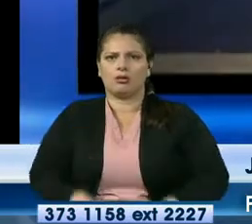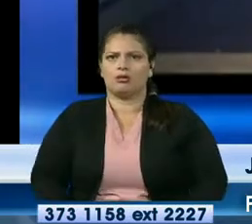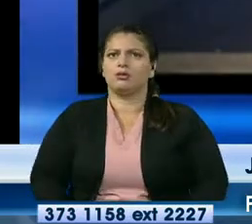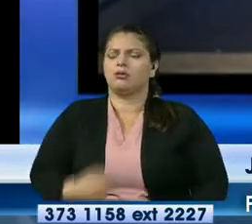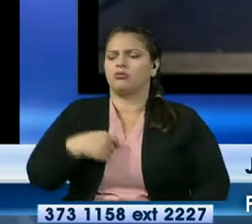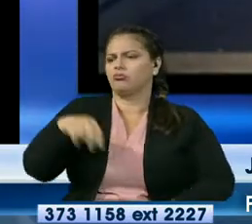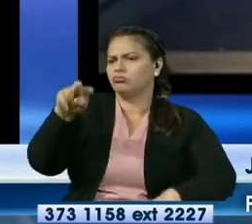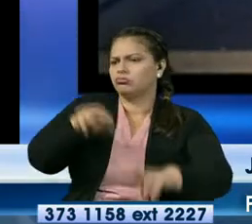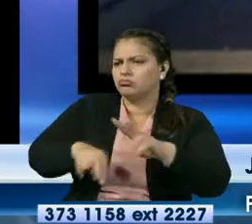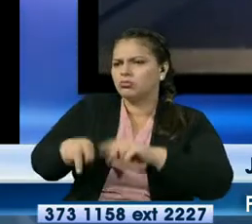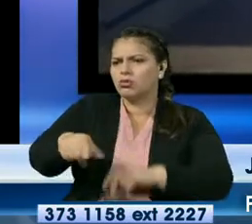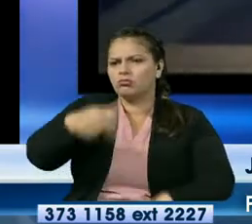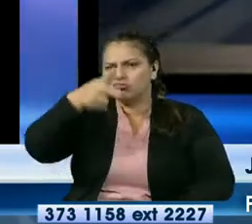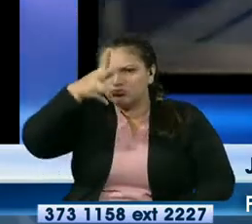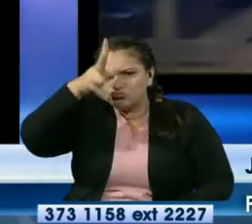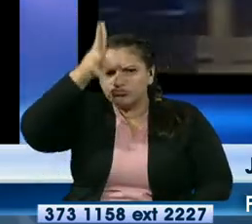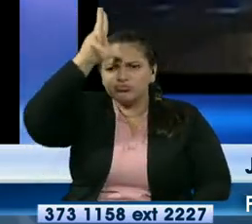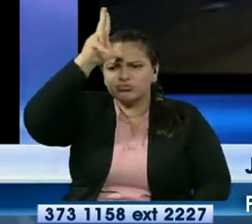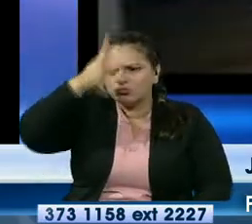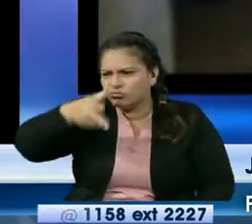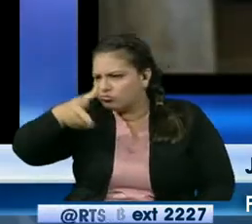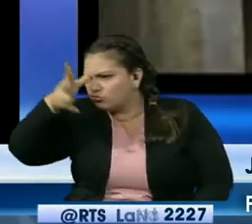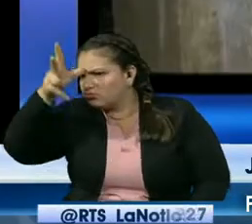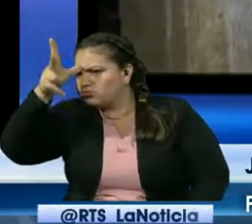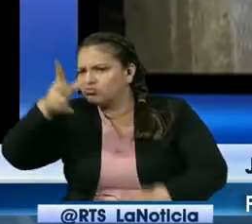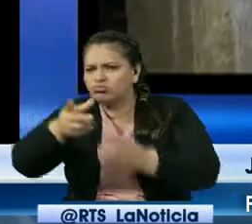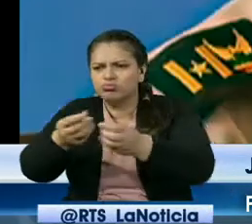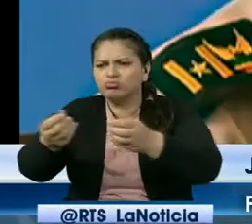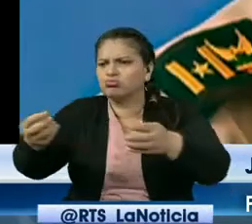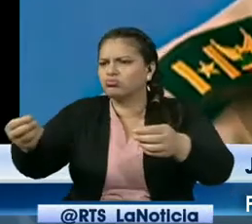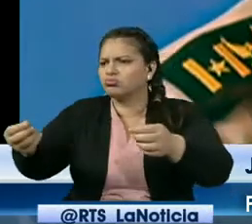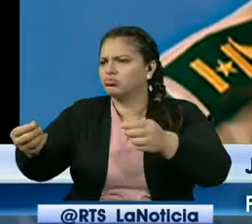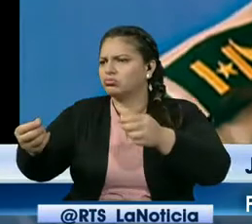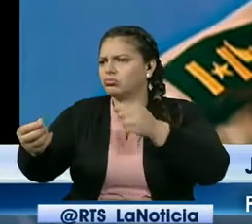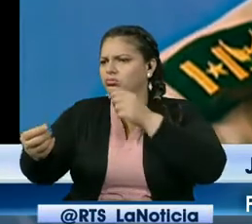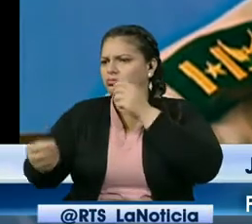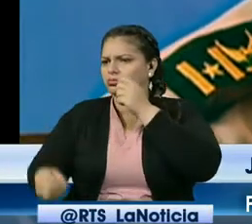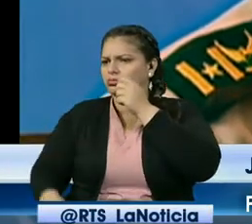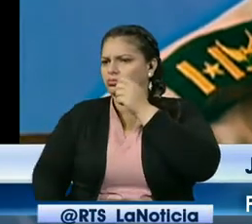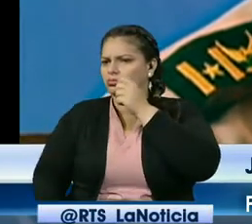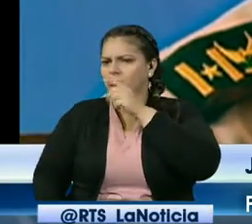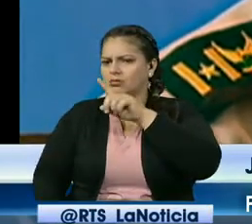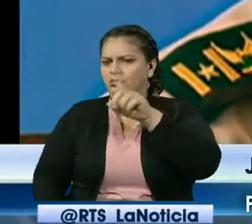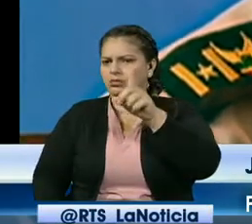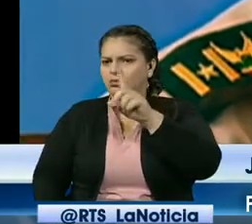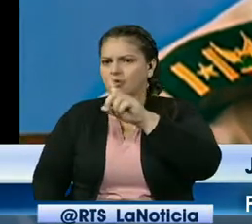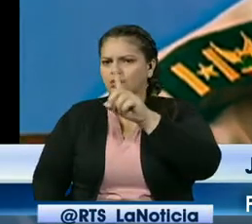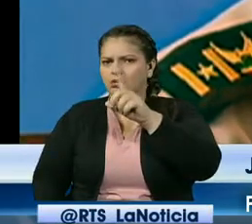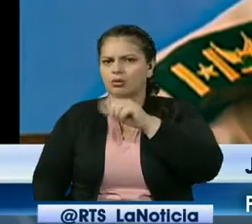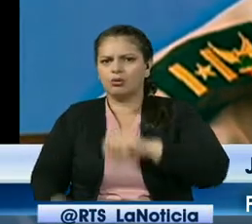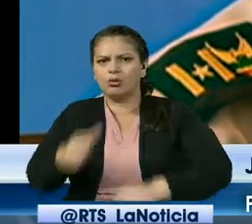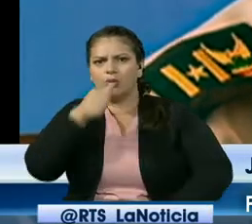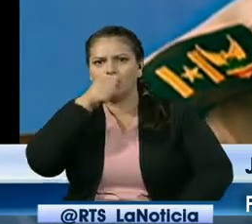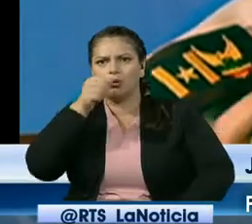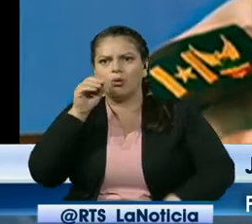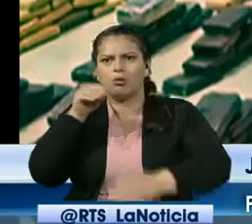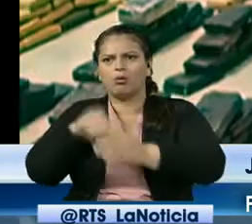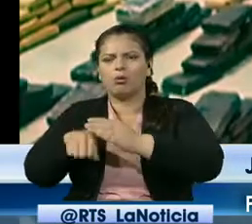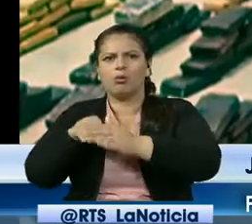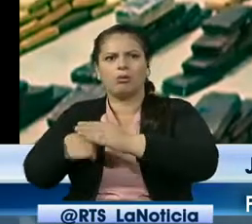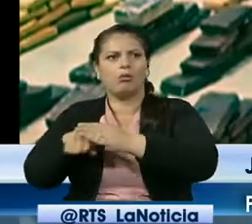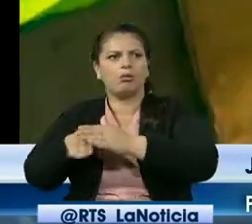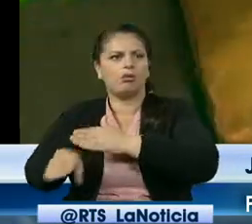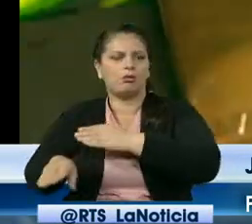lugares, se encontraba gran cantidad de sustancia estupefaciente. El jefe del servicio de antinarcóticos de la zona 8 explicó que